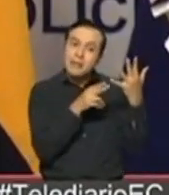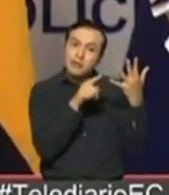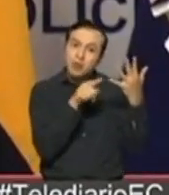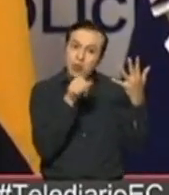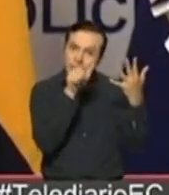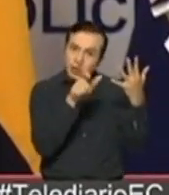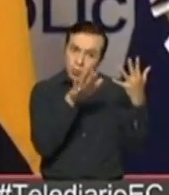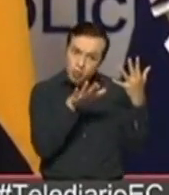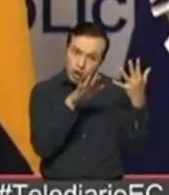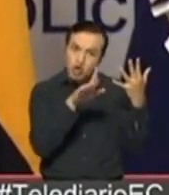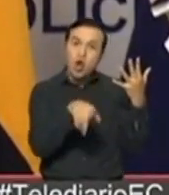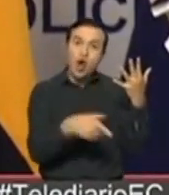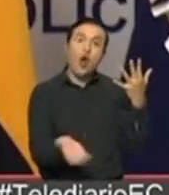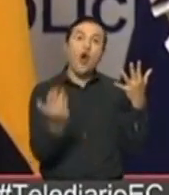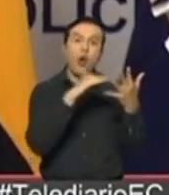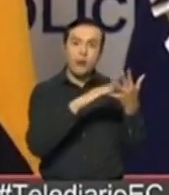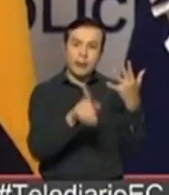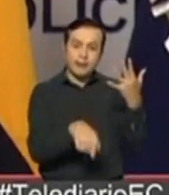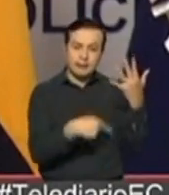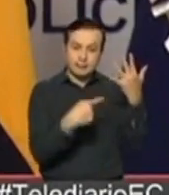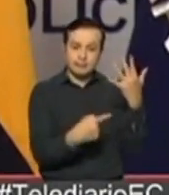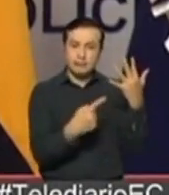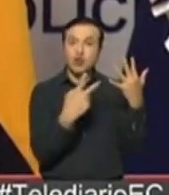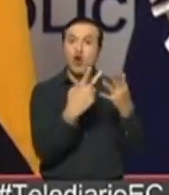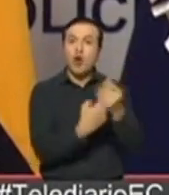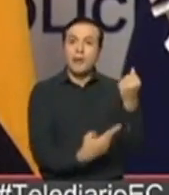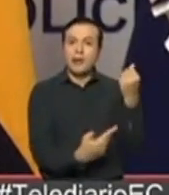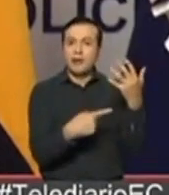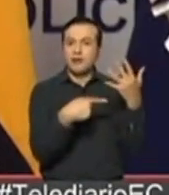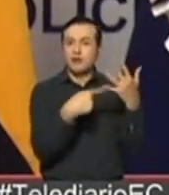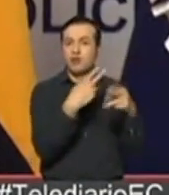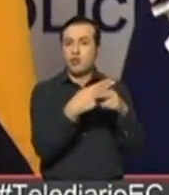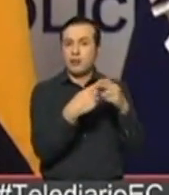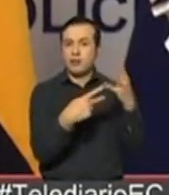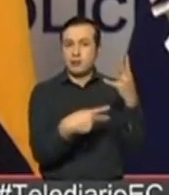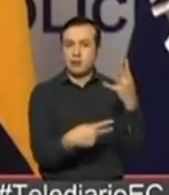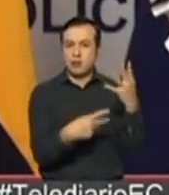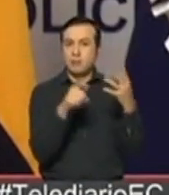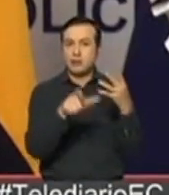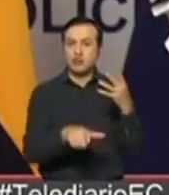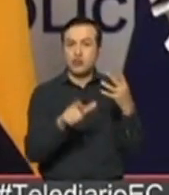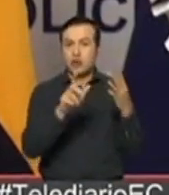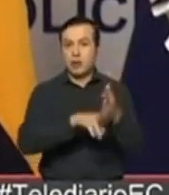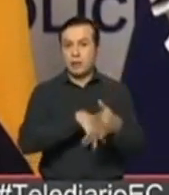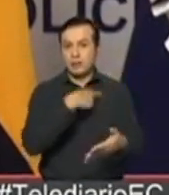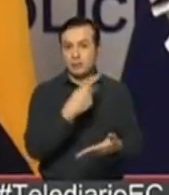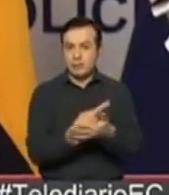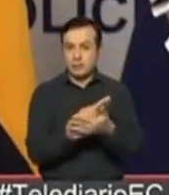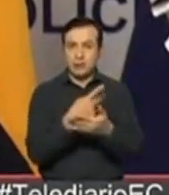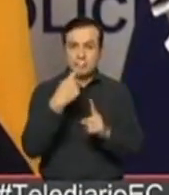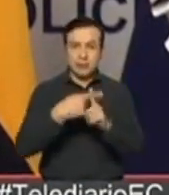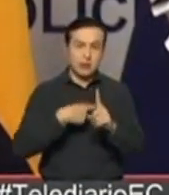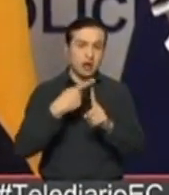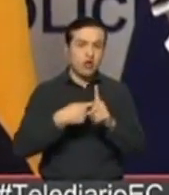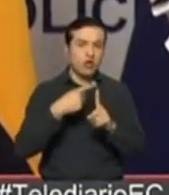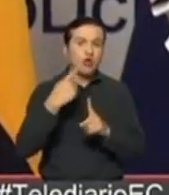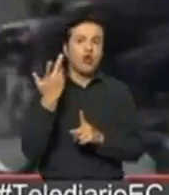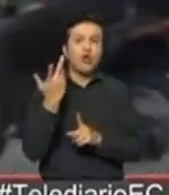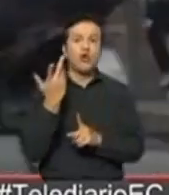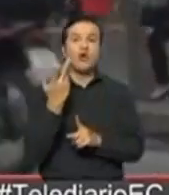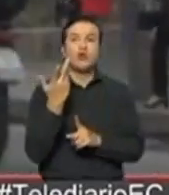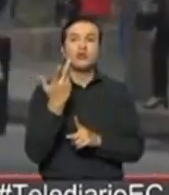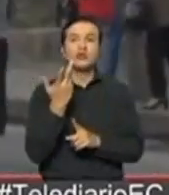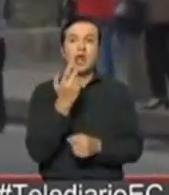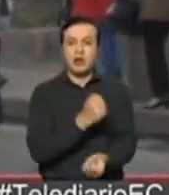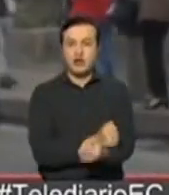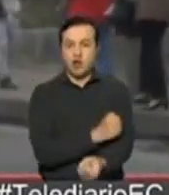misma lista, que efectivamente es una de las personas que sufrió una caída en San Roque. Chaluisa José Rodrigo. Ahí